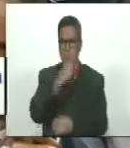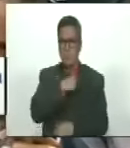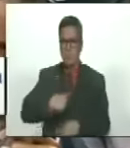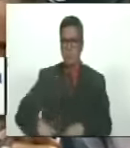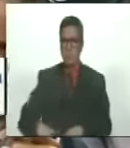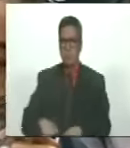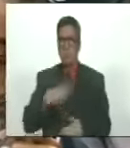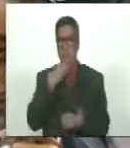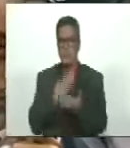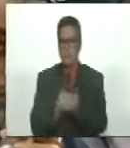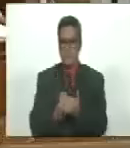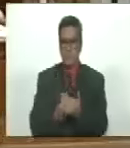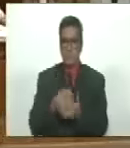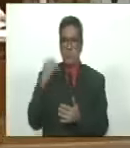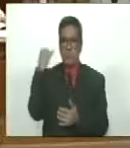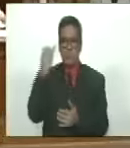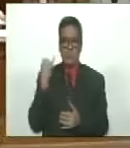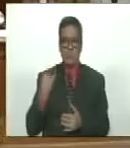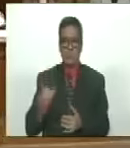presidente. Gracias, Iri.